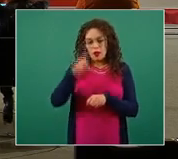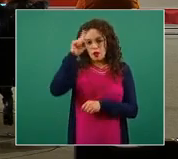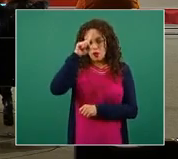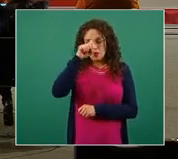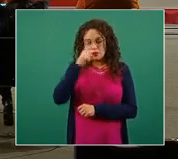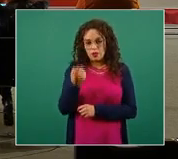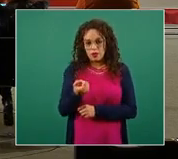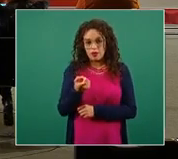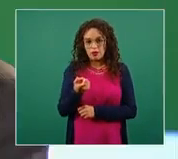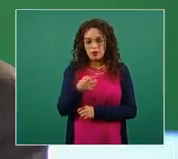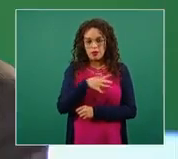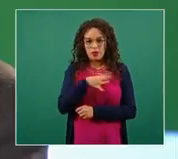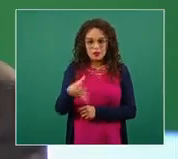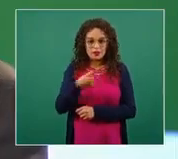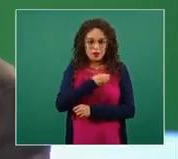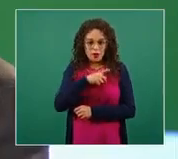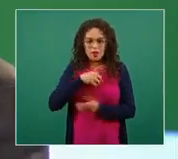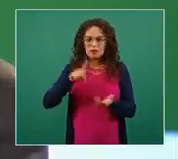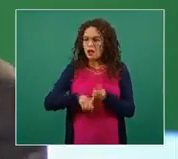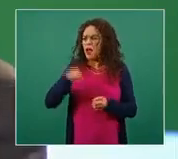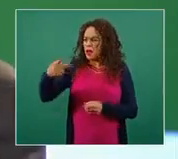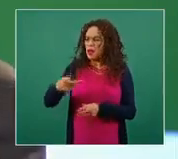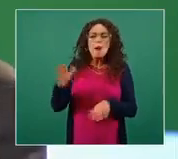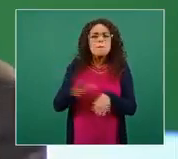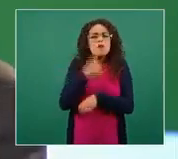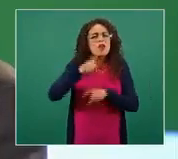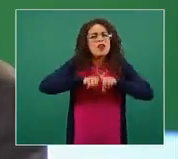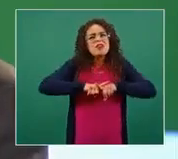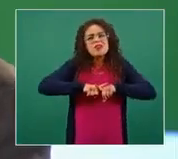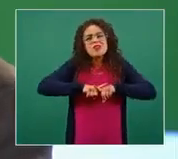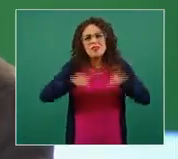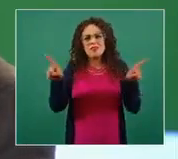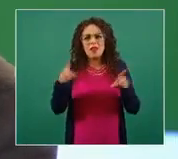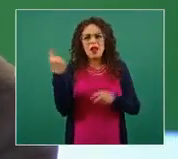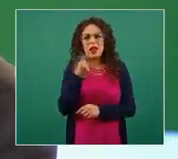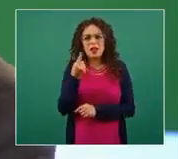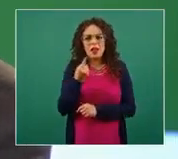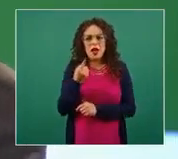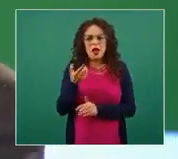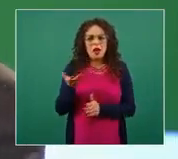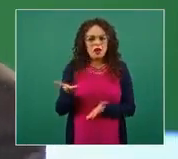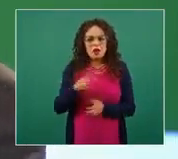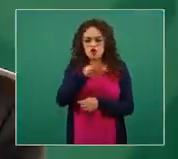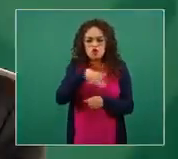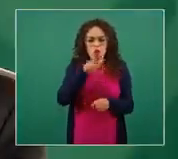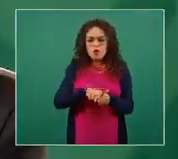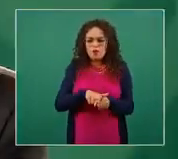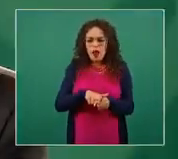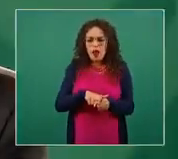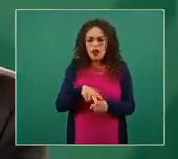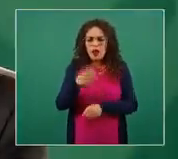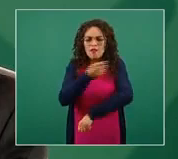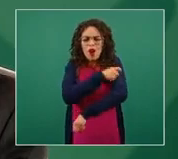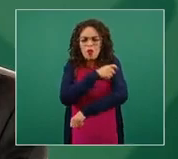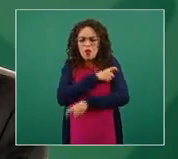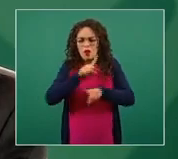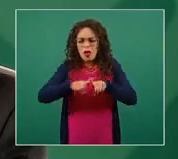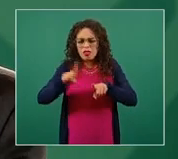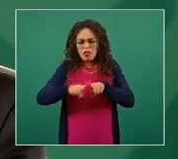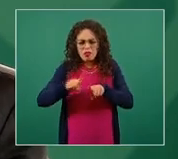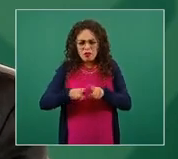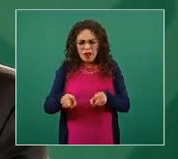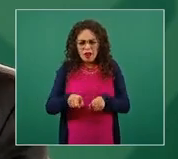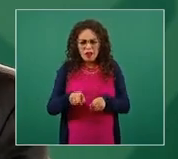pregunta interesante que decía: ¿por qué esto es diferente a lo que normalmente hace el Programa Nacional de Vacunación,